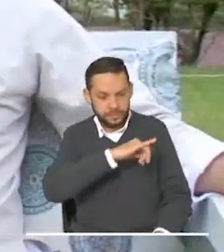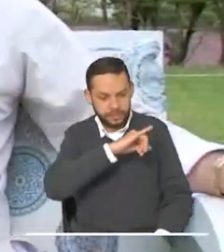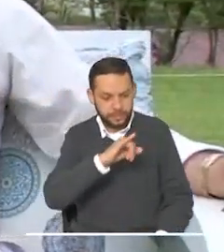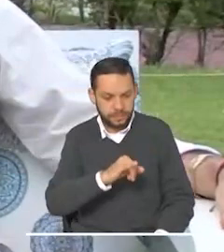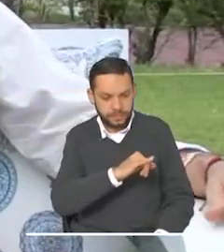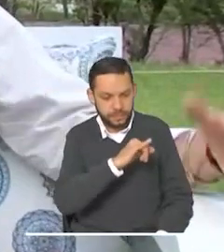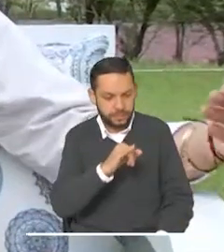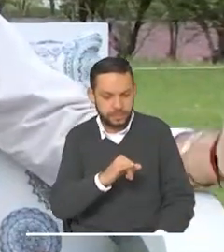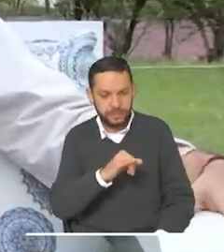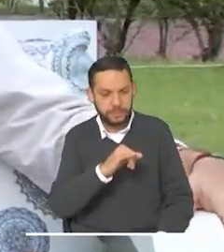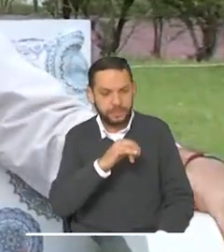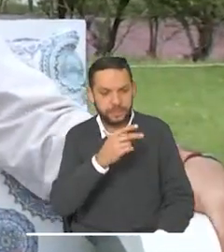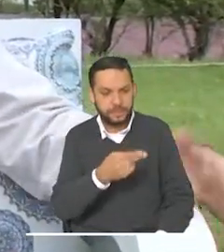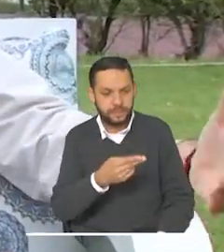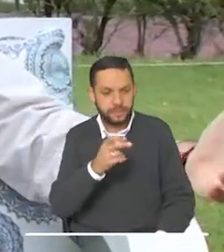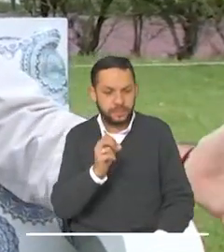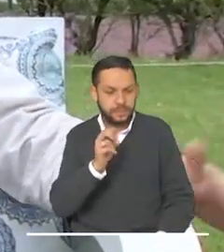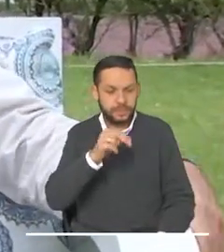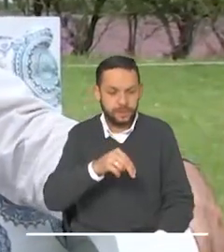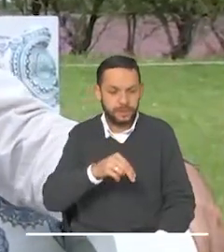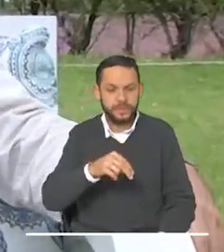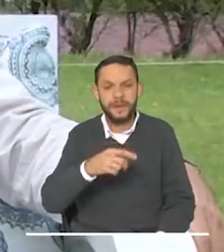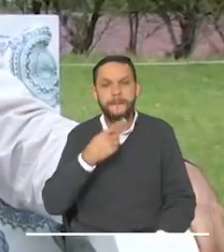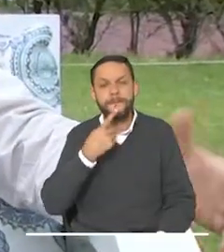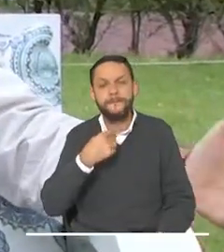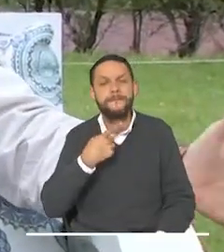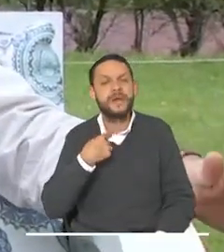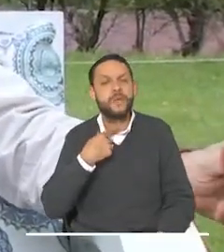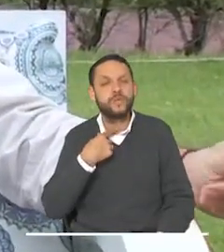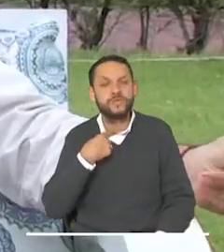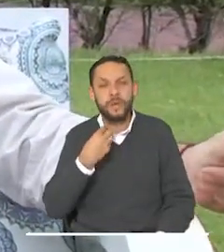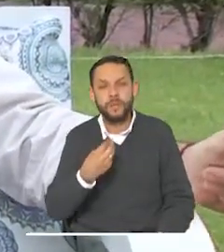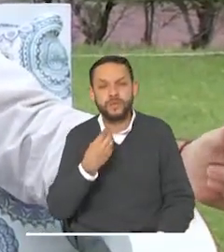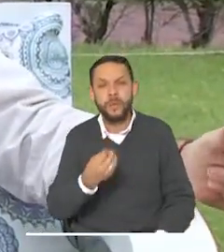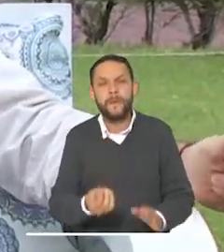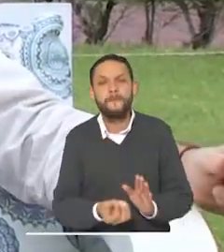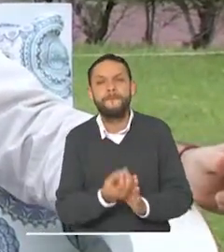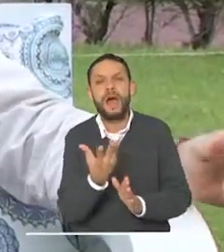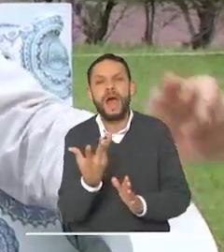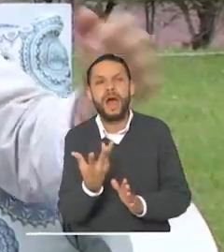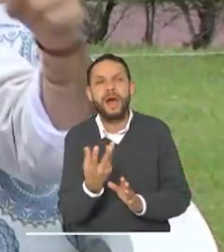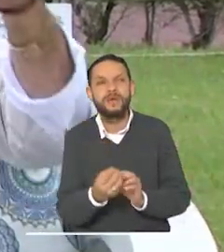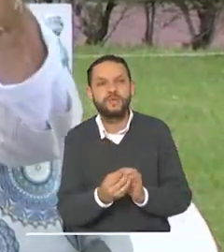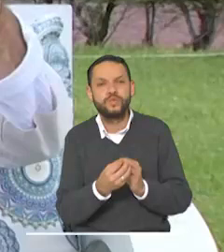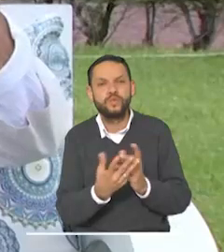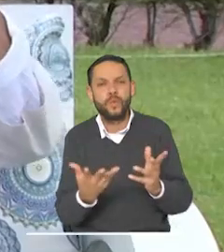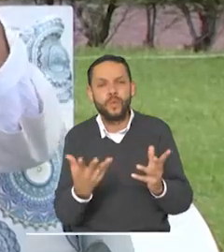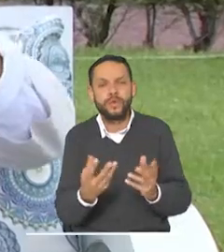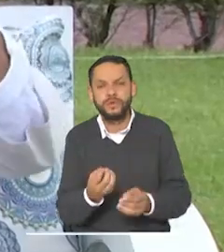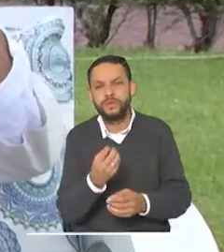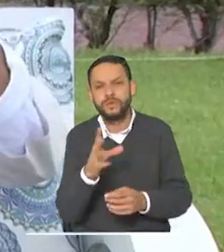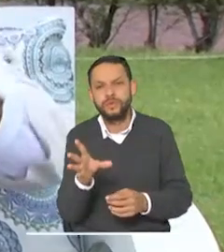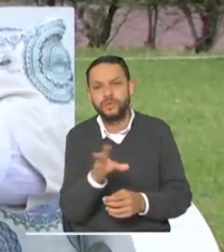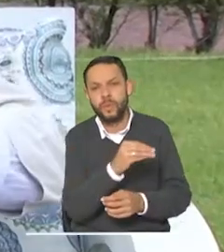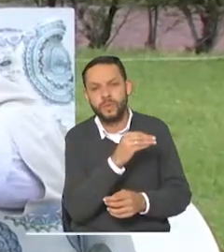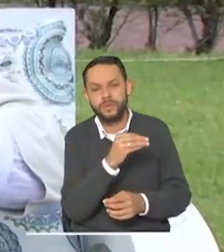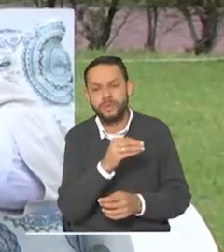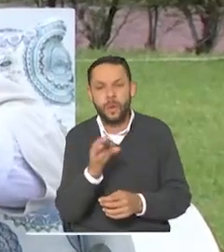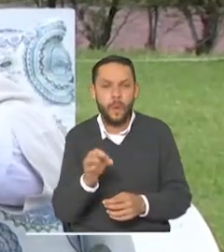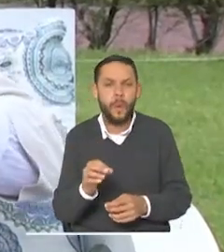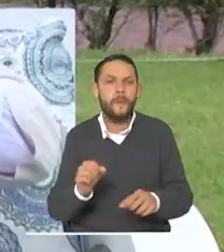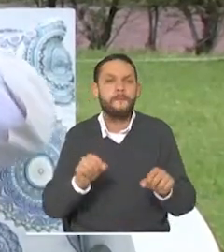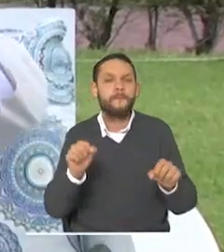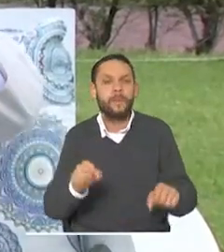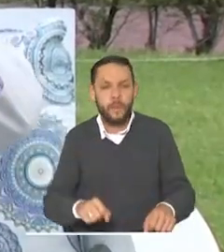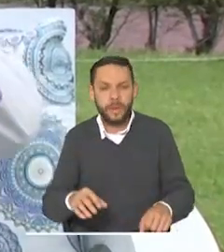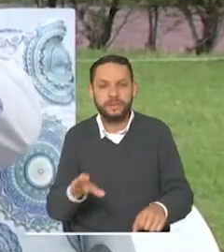plural necesitamos tenemos todos porque realmente Este programa